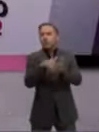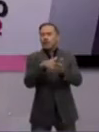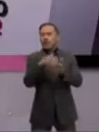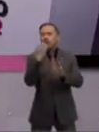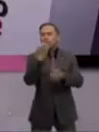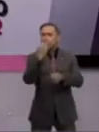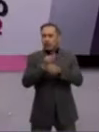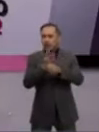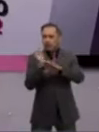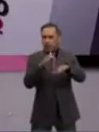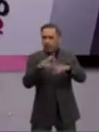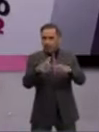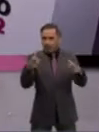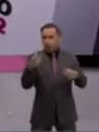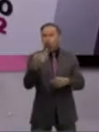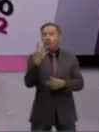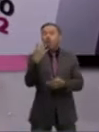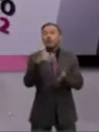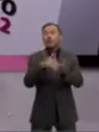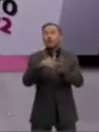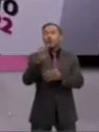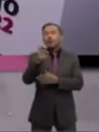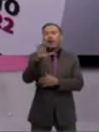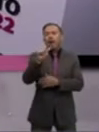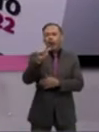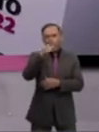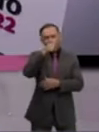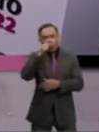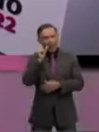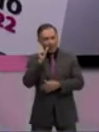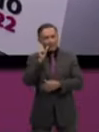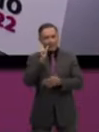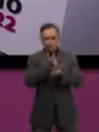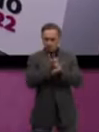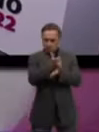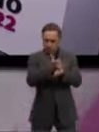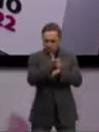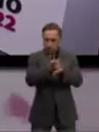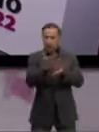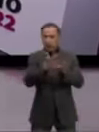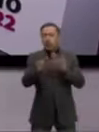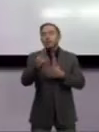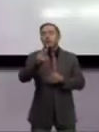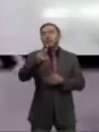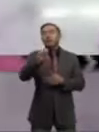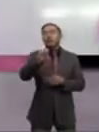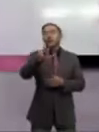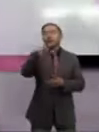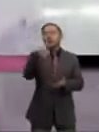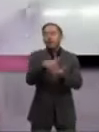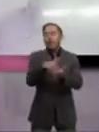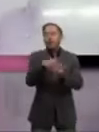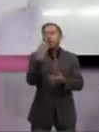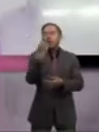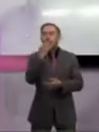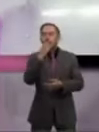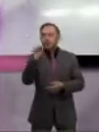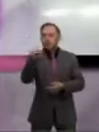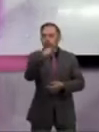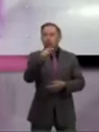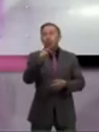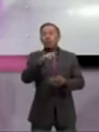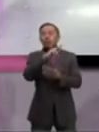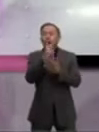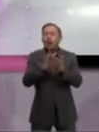4 millones de becas Benito Juárez. Y hoy se están apoyando a 68 mil planteles con el programa La Escuela